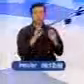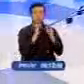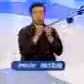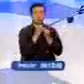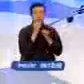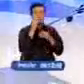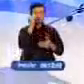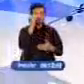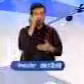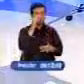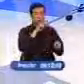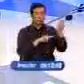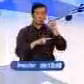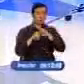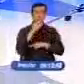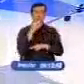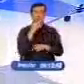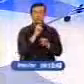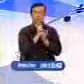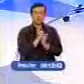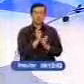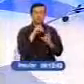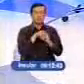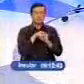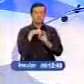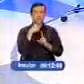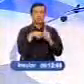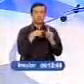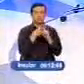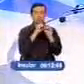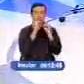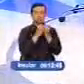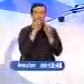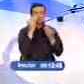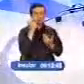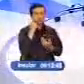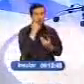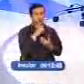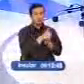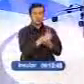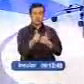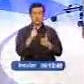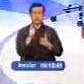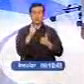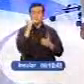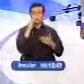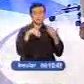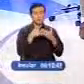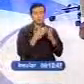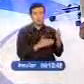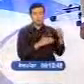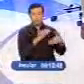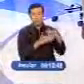organizaciones políticas, se las iba a corregir incluyendo a las organizaciones políticas para que participen en todo